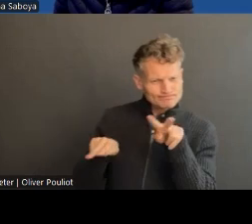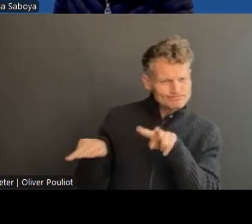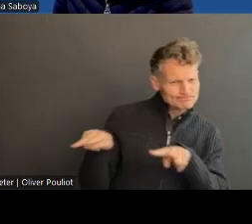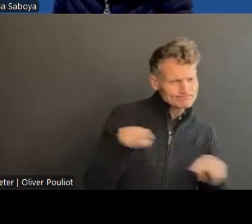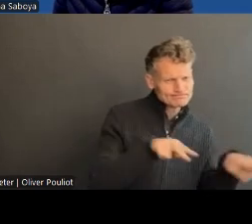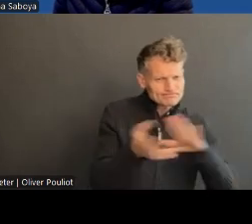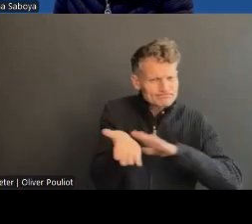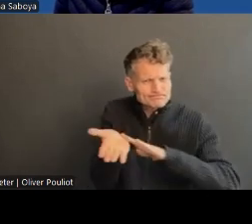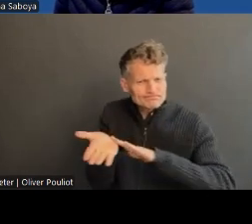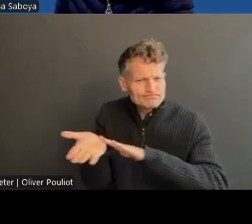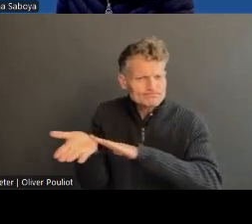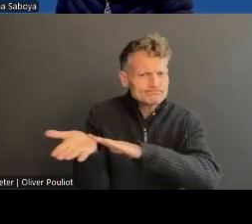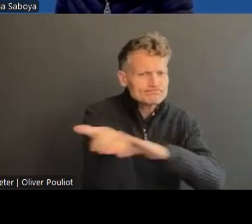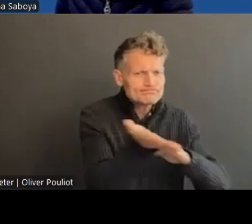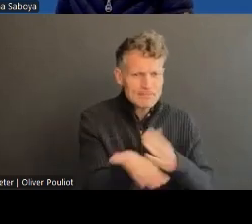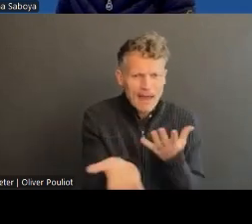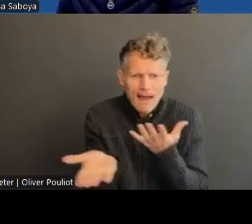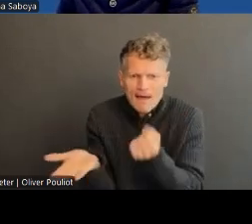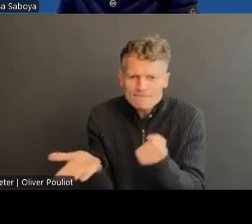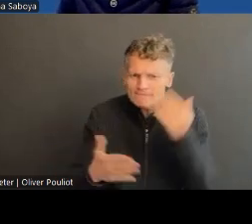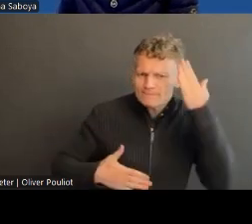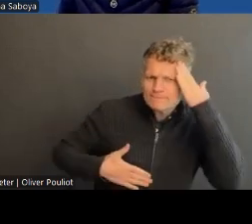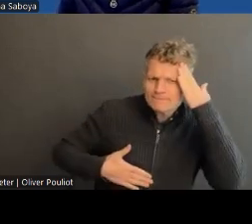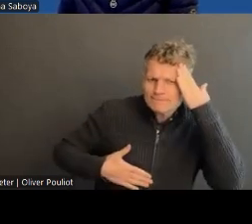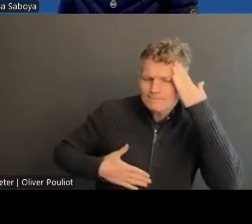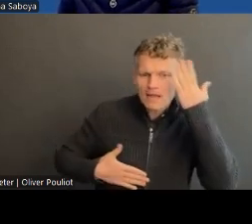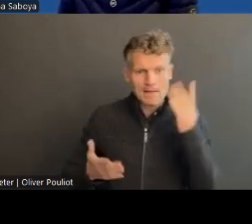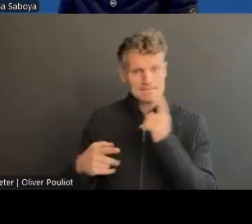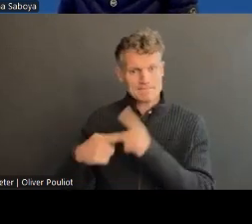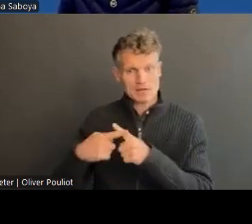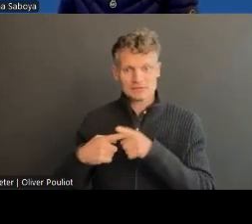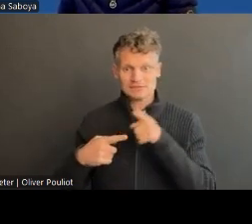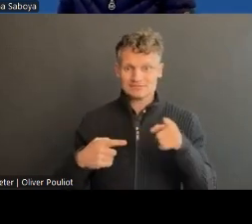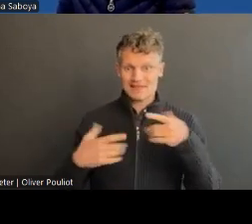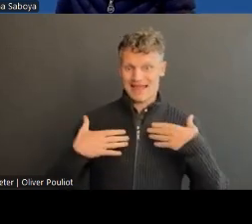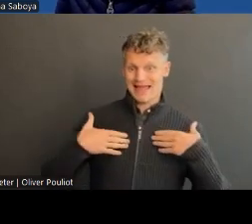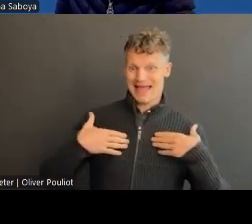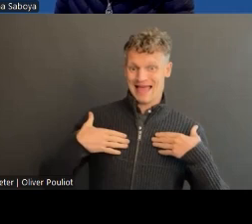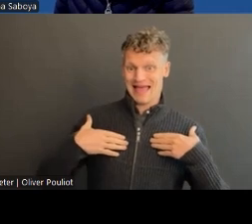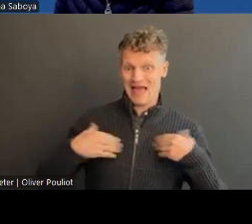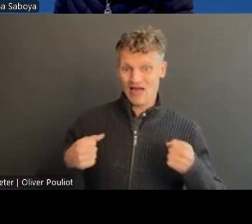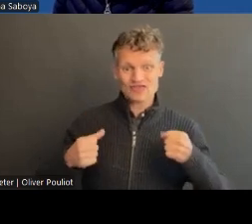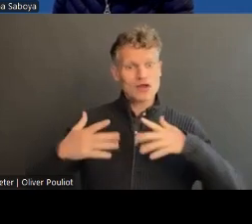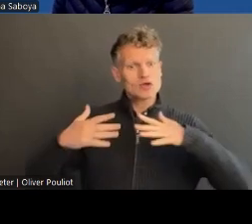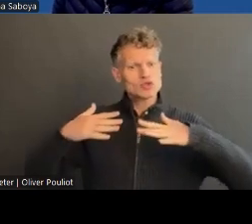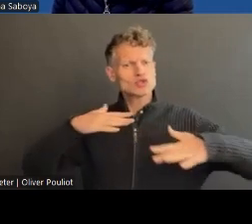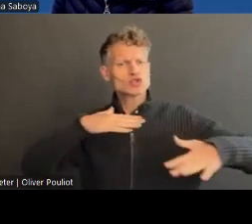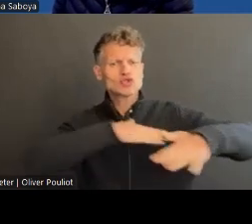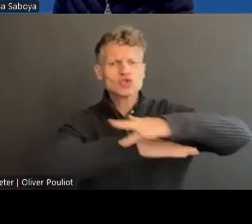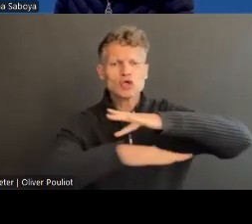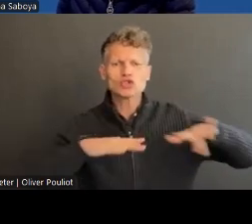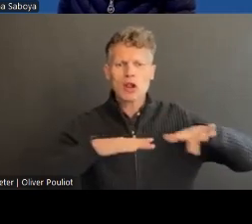el enfrentar los determinantes sociales y medioambientales de la salud y reforzar